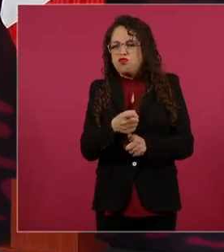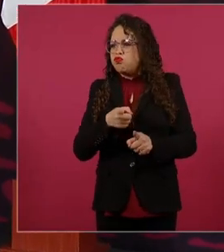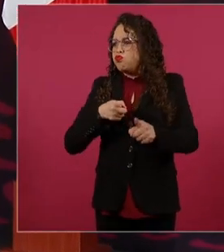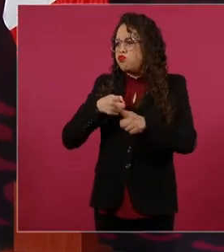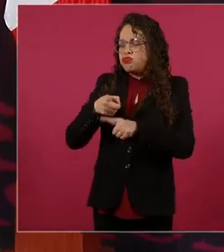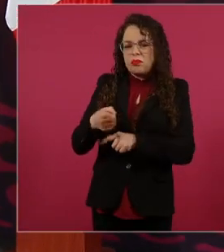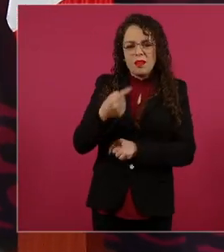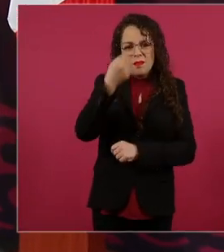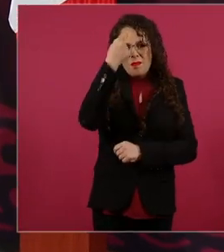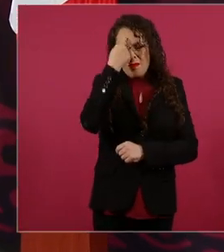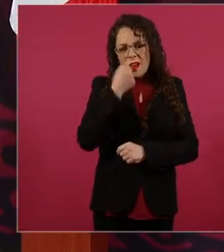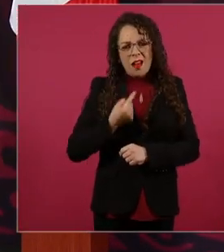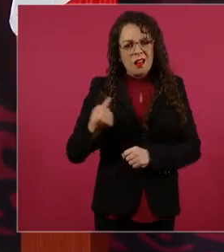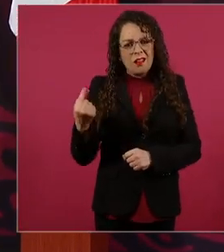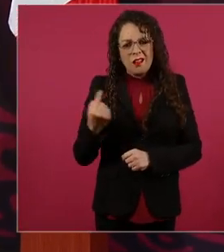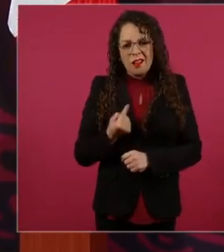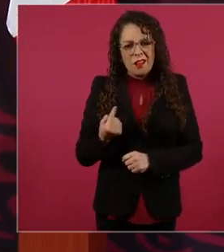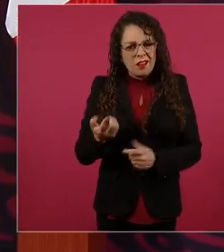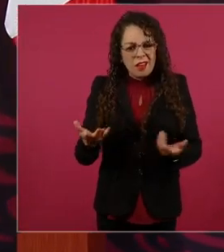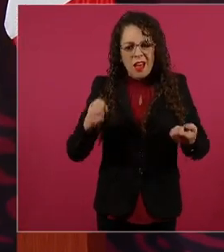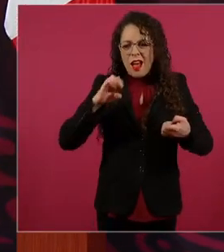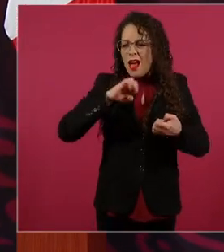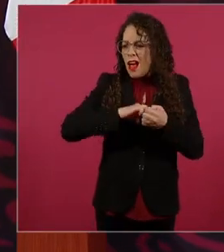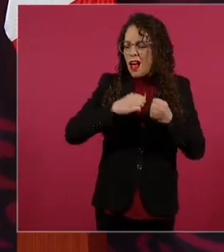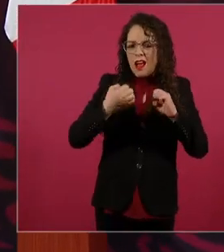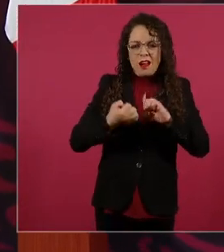no hay que tener enemigos